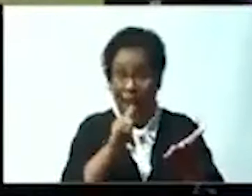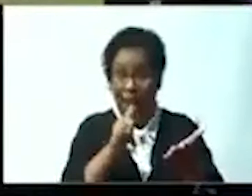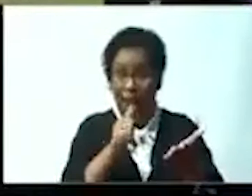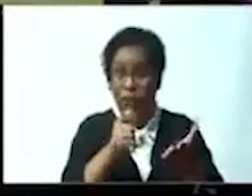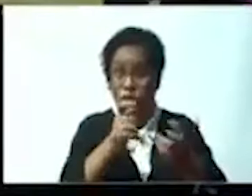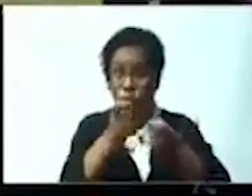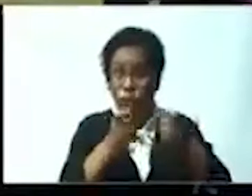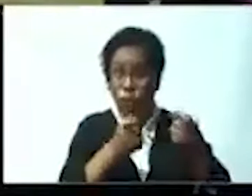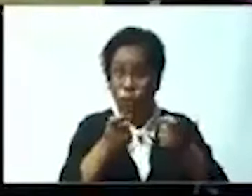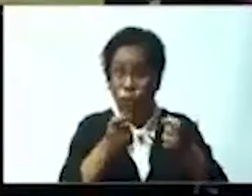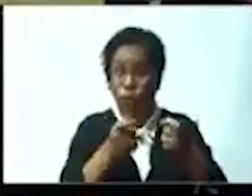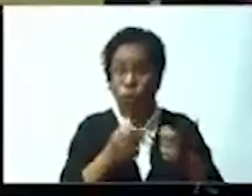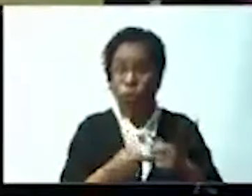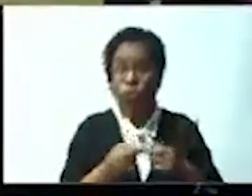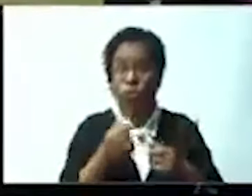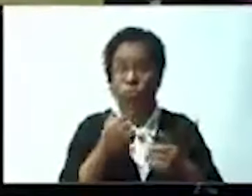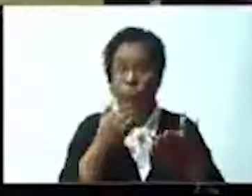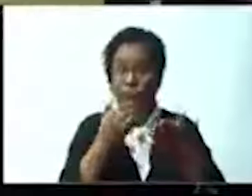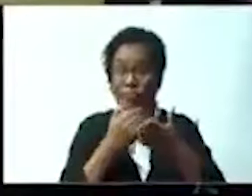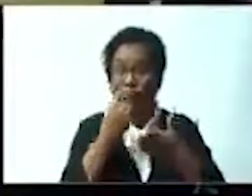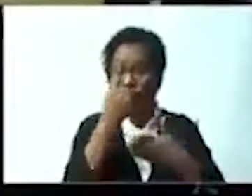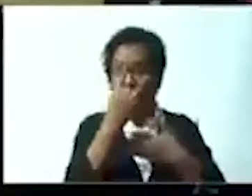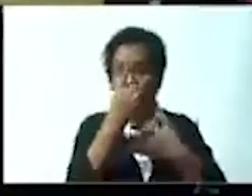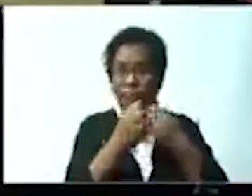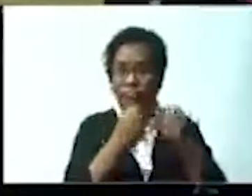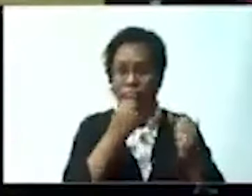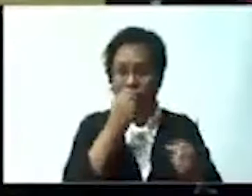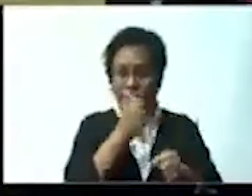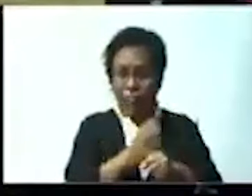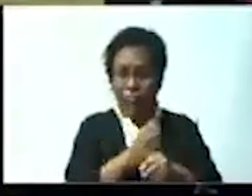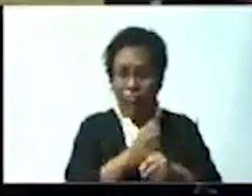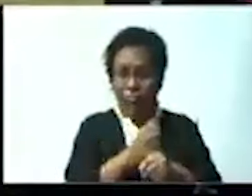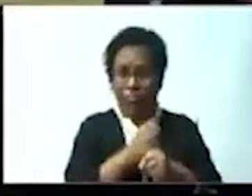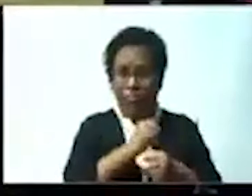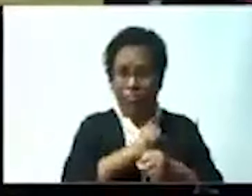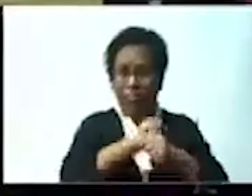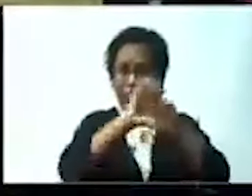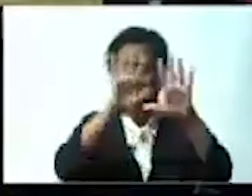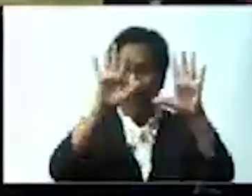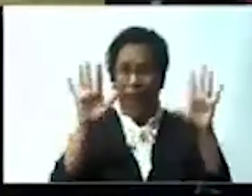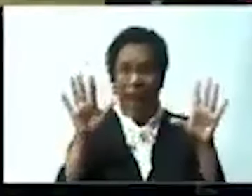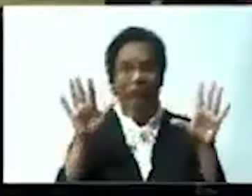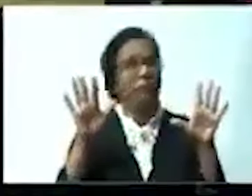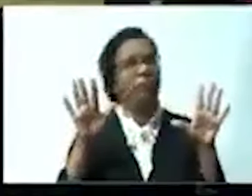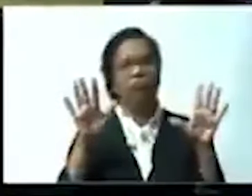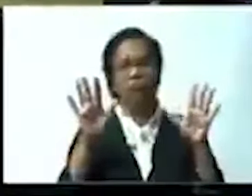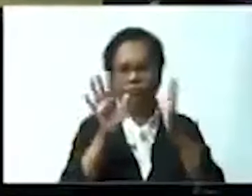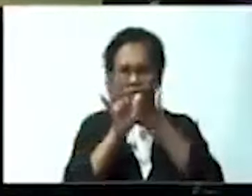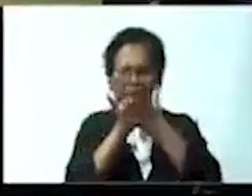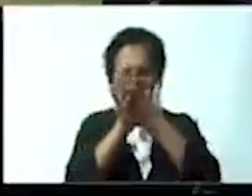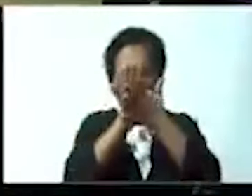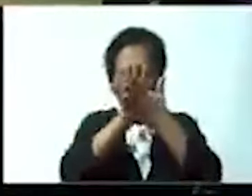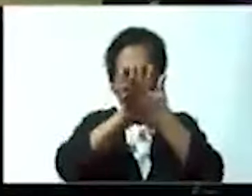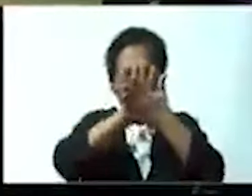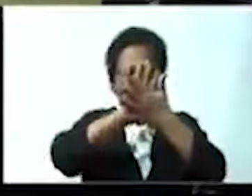la primera vez, siendo Leonel presidente, se sometió a una licitación pública nacional